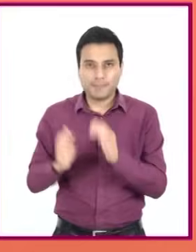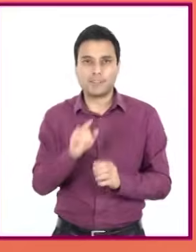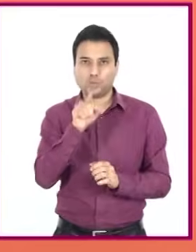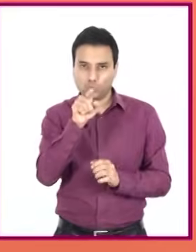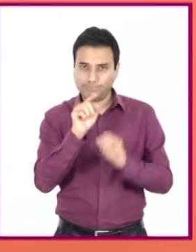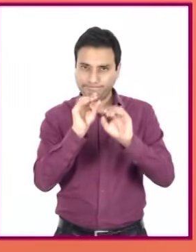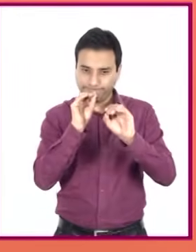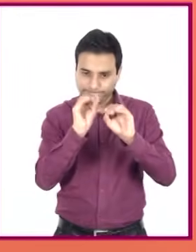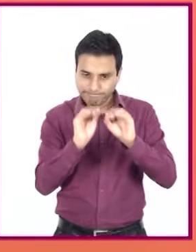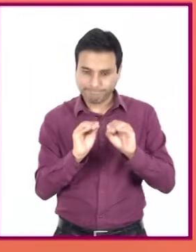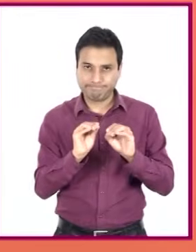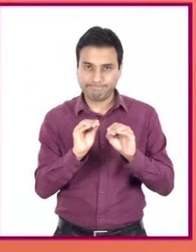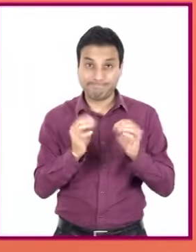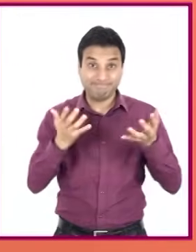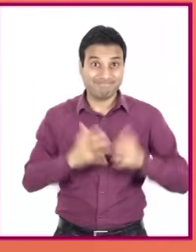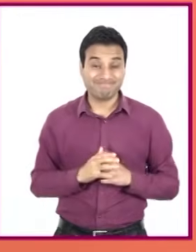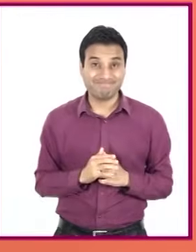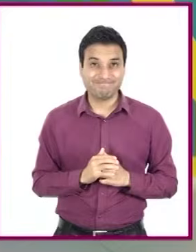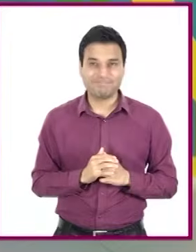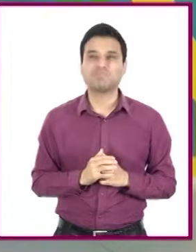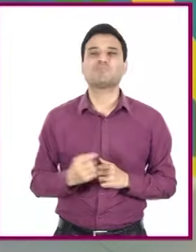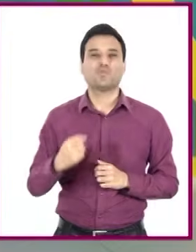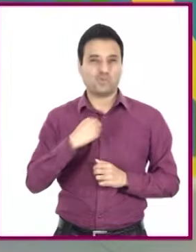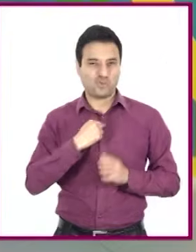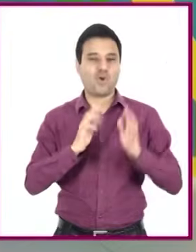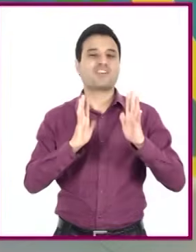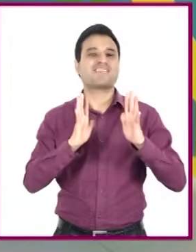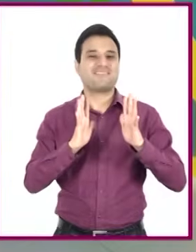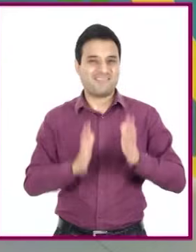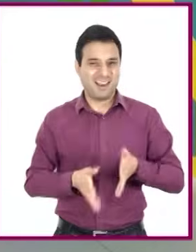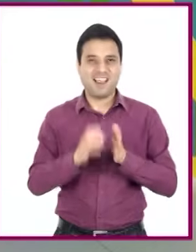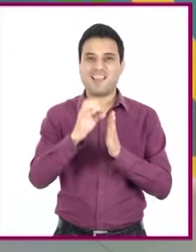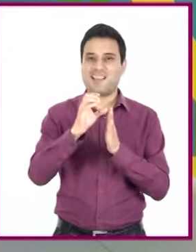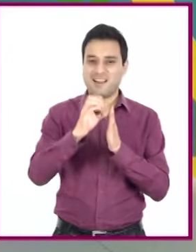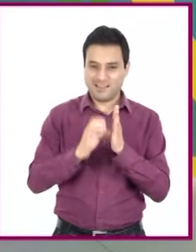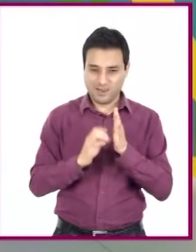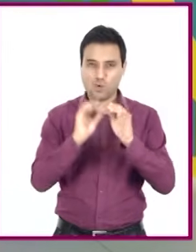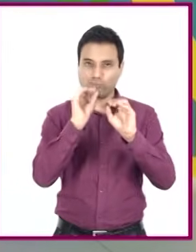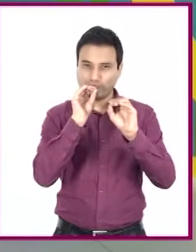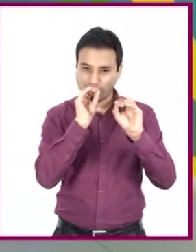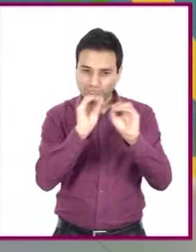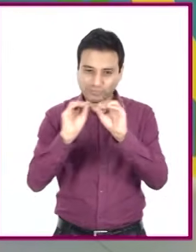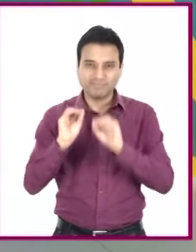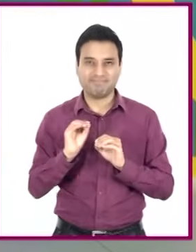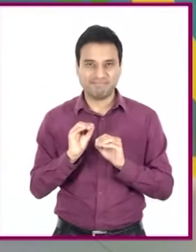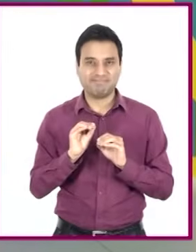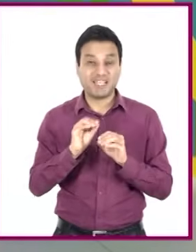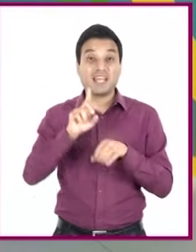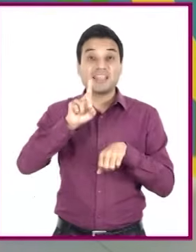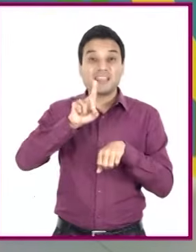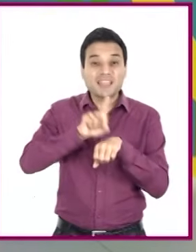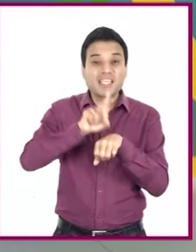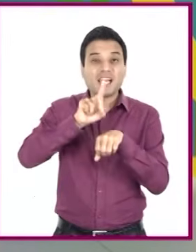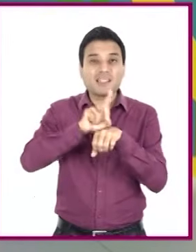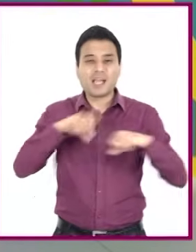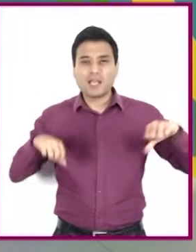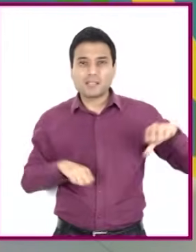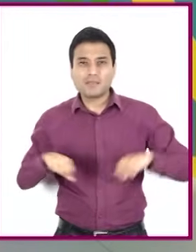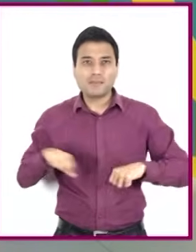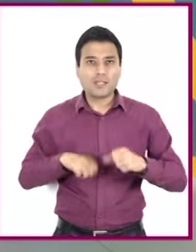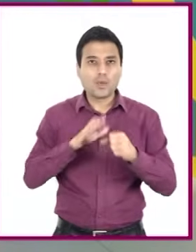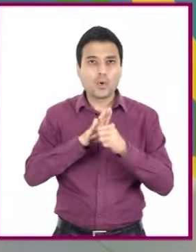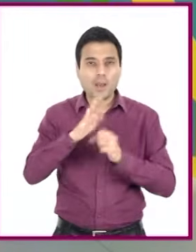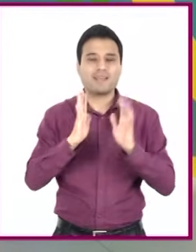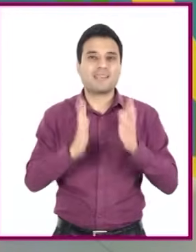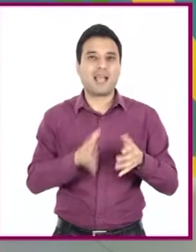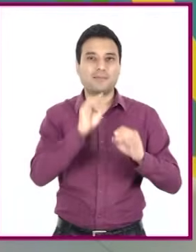proyecto. Maestros, yo agregué a mi calendario las actividades que debía realizar cada día para no olvidar nada.